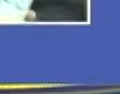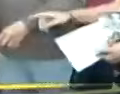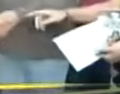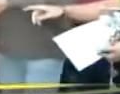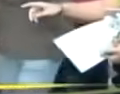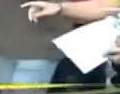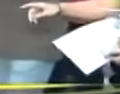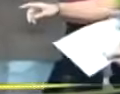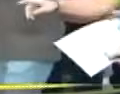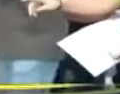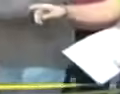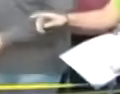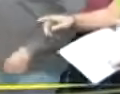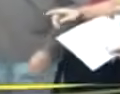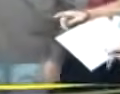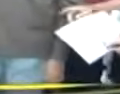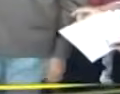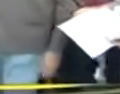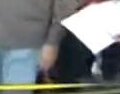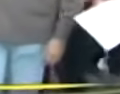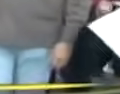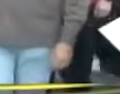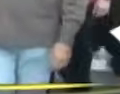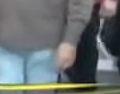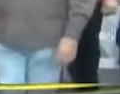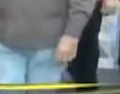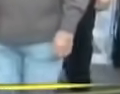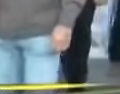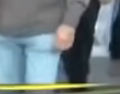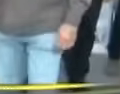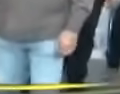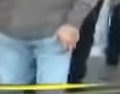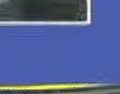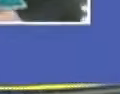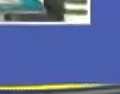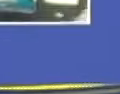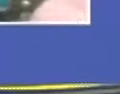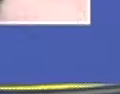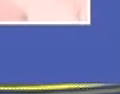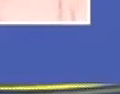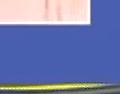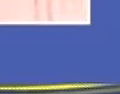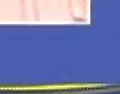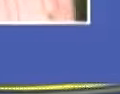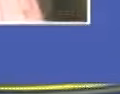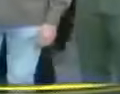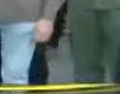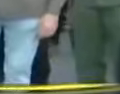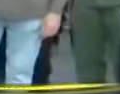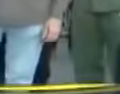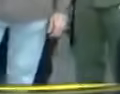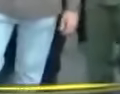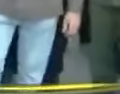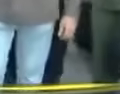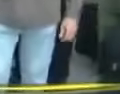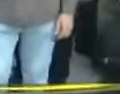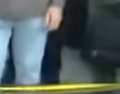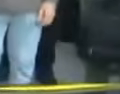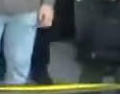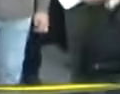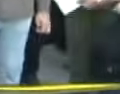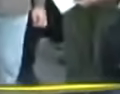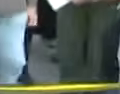¿Ah? Continuamos, seguimos avanzando. Nutricereal, comida segura, sana, sabrosa y